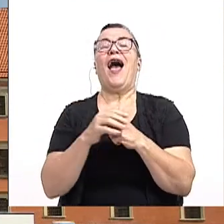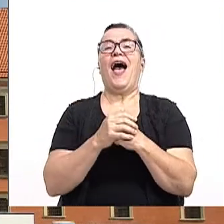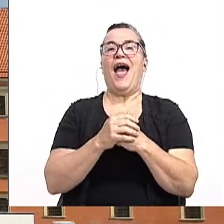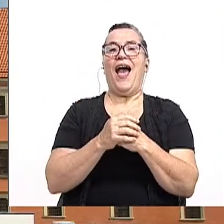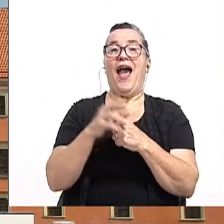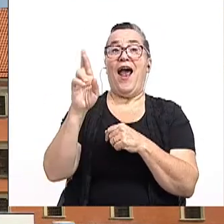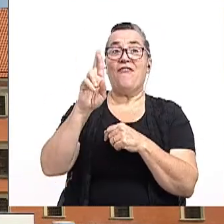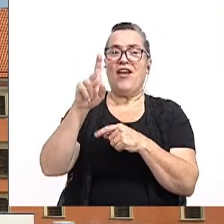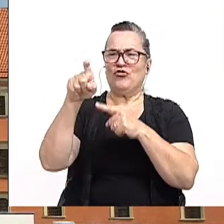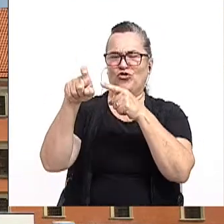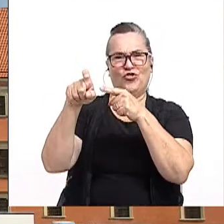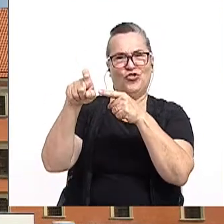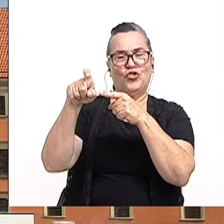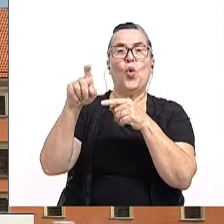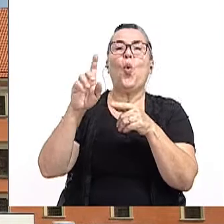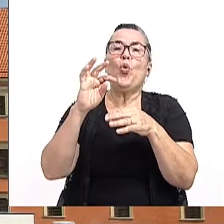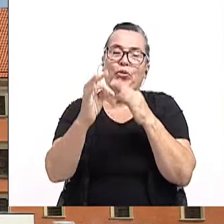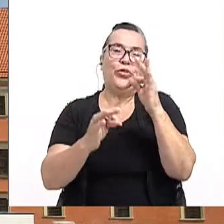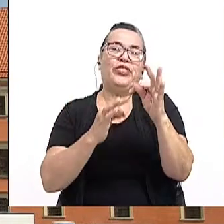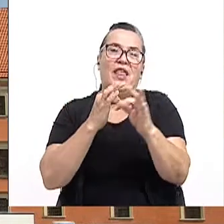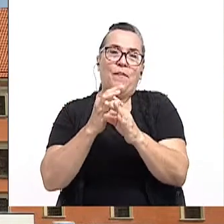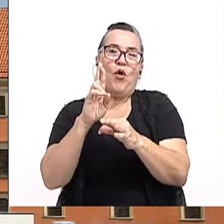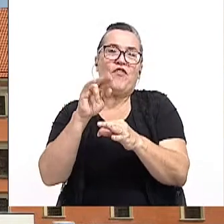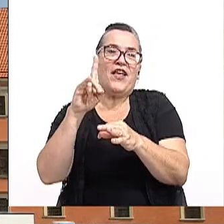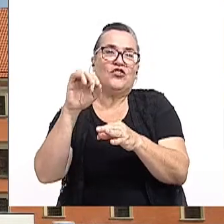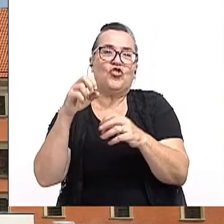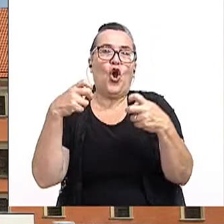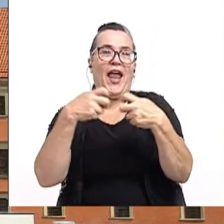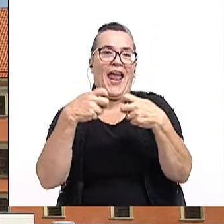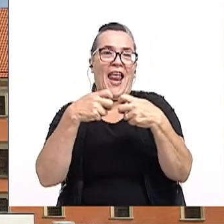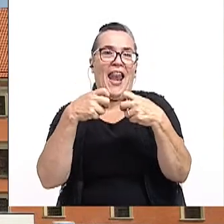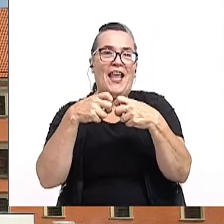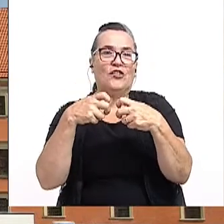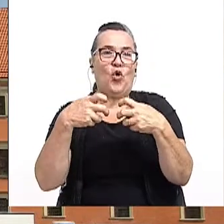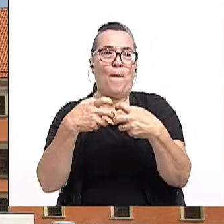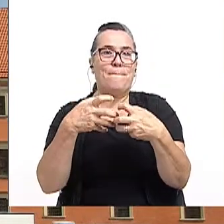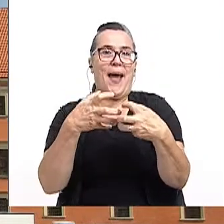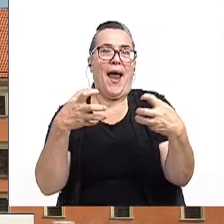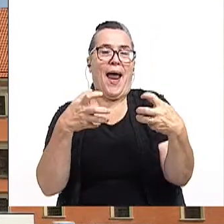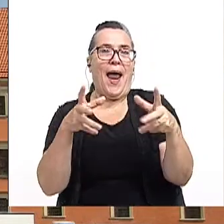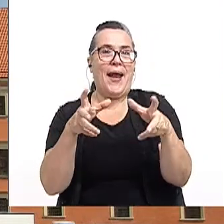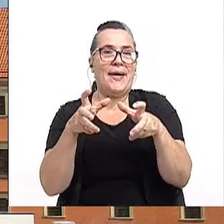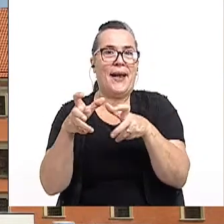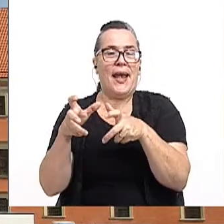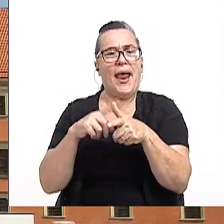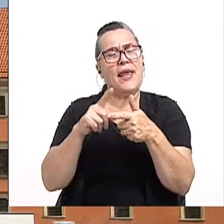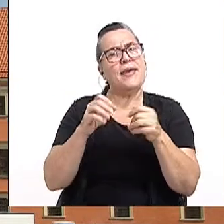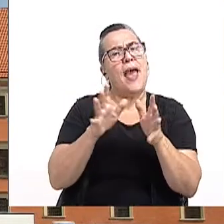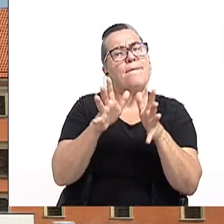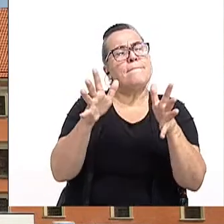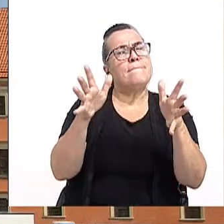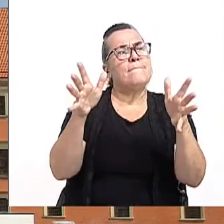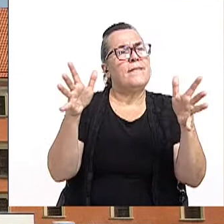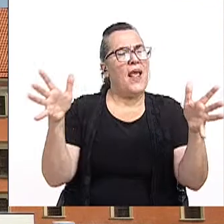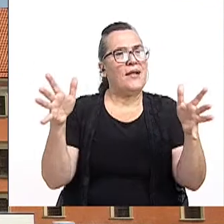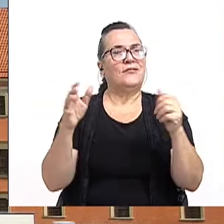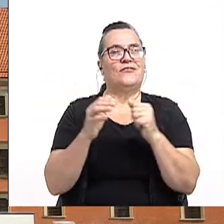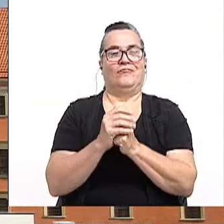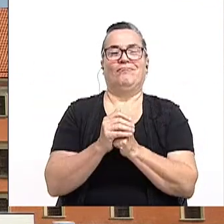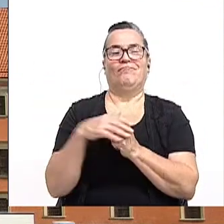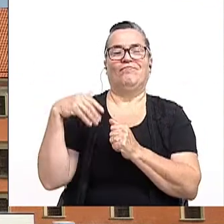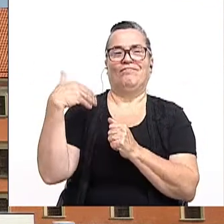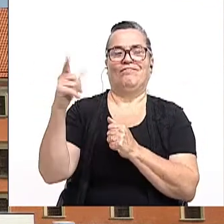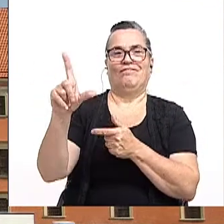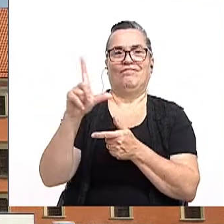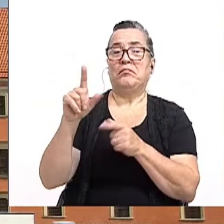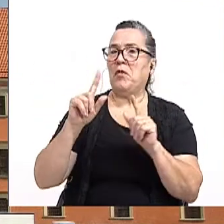rayos X son un tipo de radiación electromagnética que vamos a estar también ampliando en la próxima clase. Pero vamos